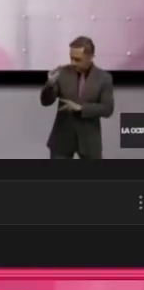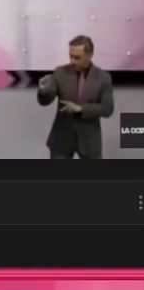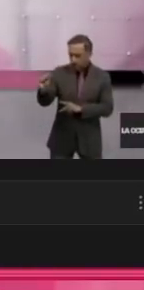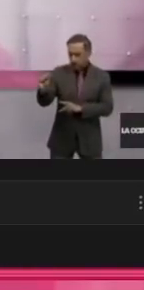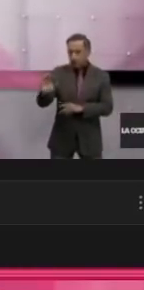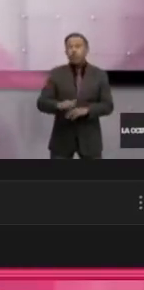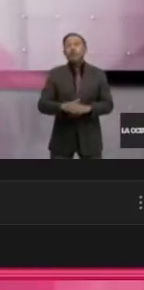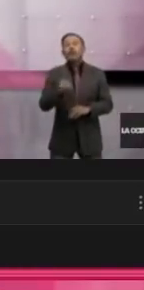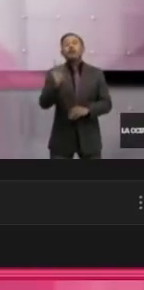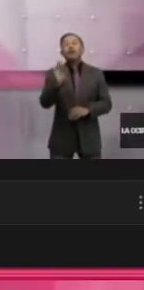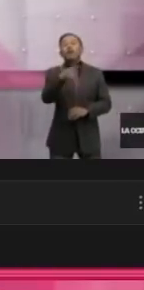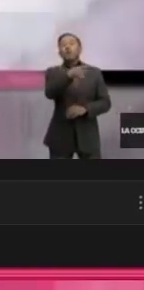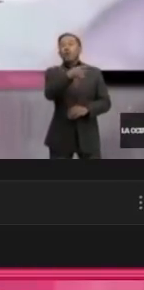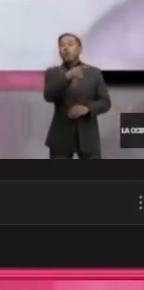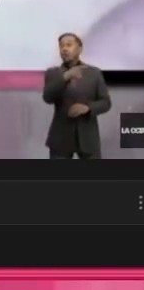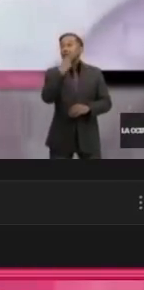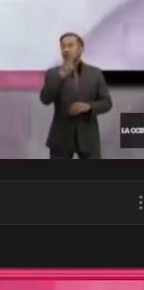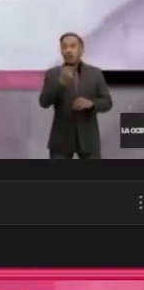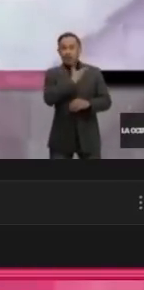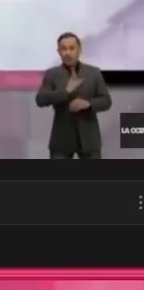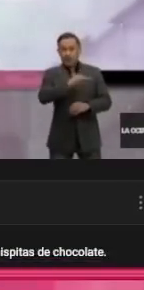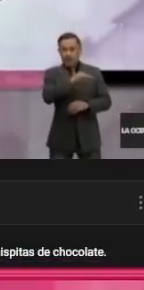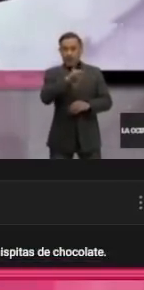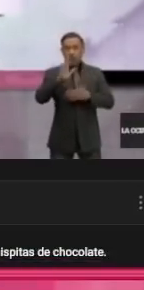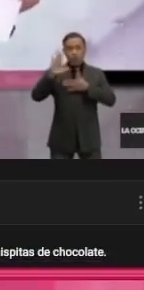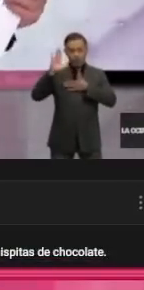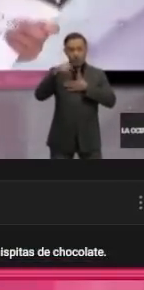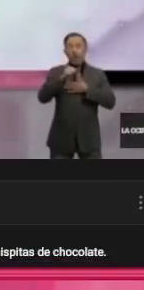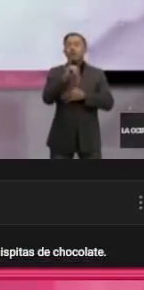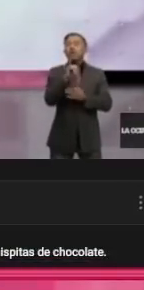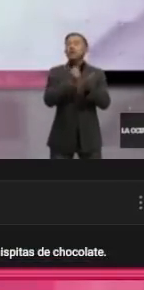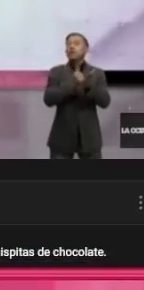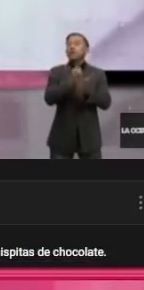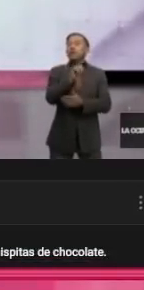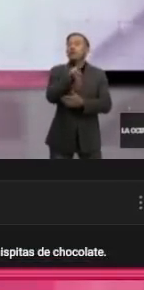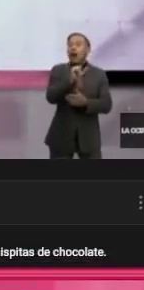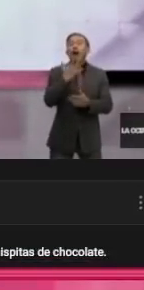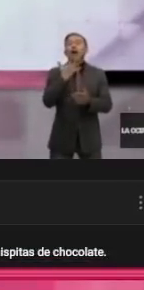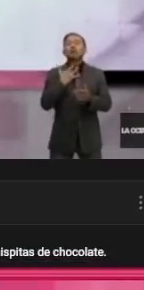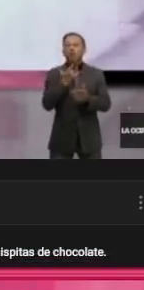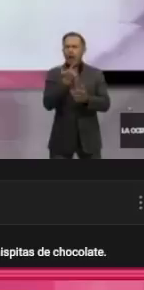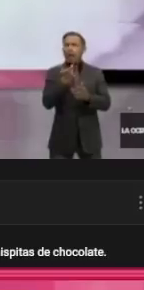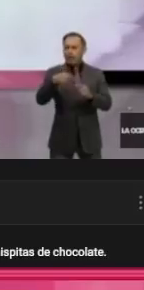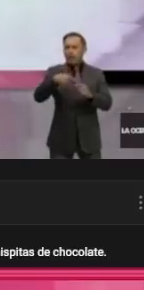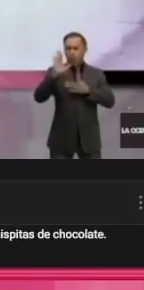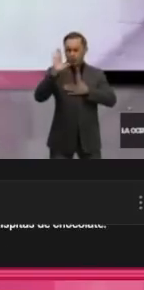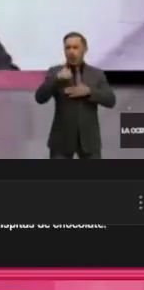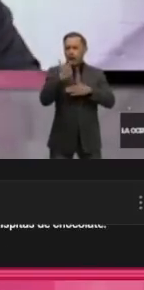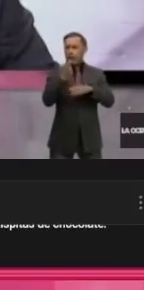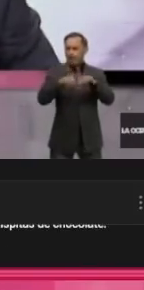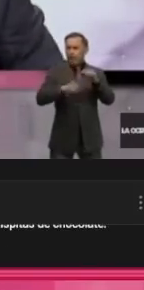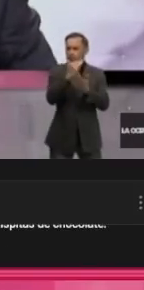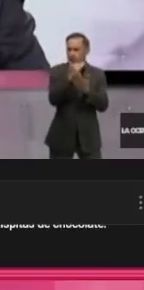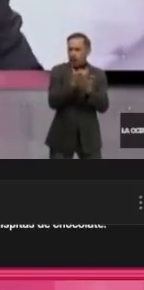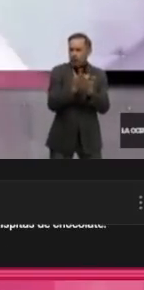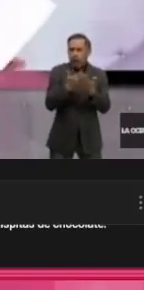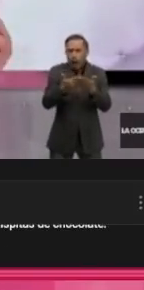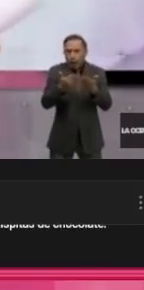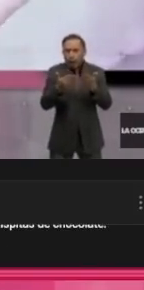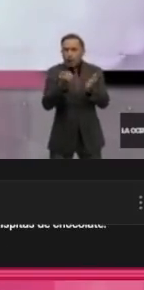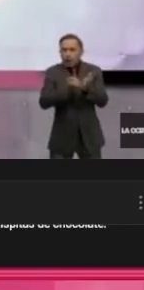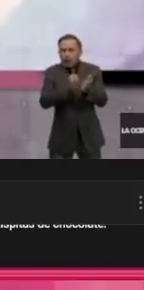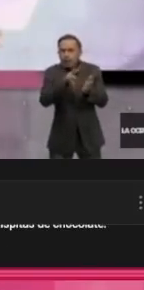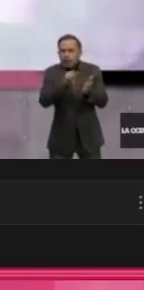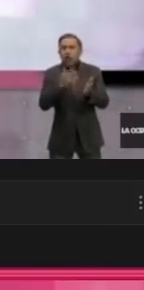cuando el señor te promete aquí que el IVA y la gasolina iban a bajar y resulta que hoy la gasolina ha crecido